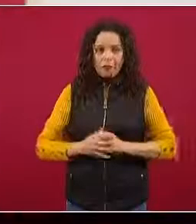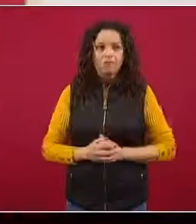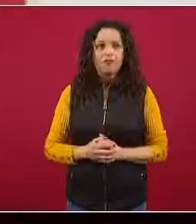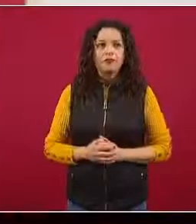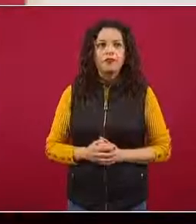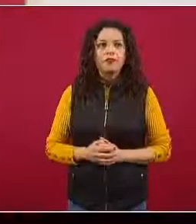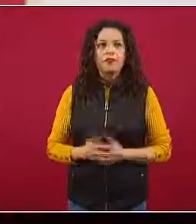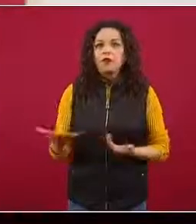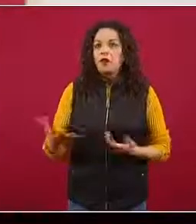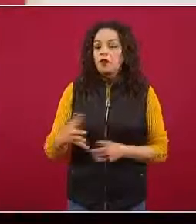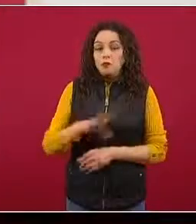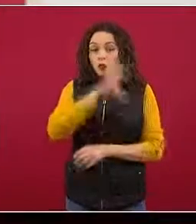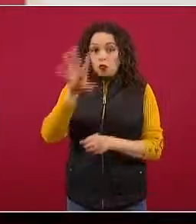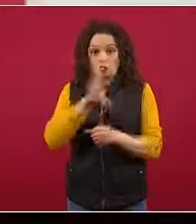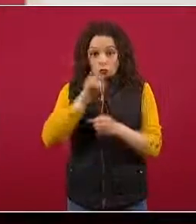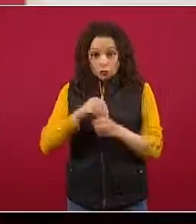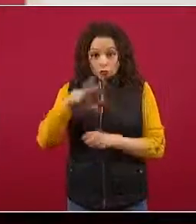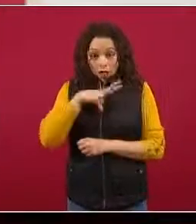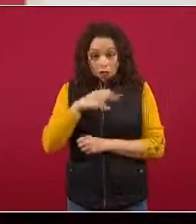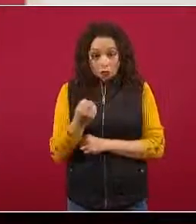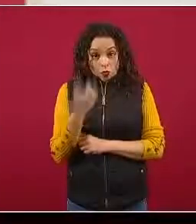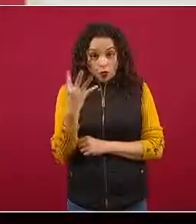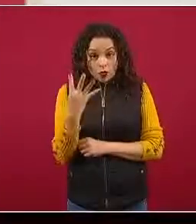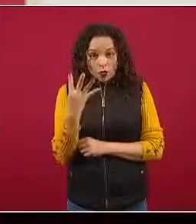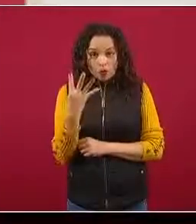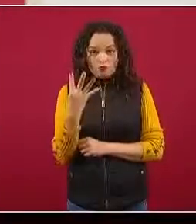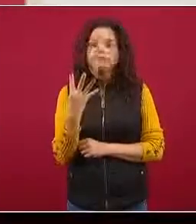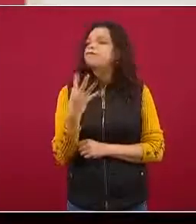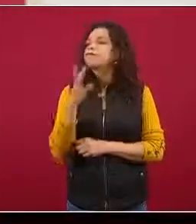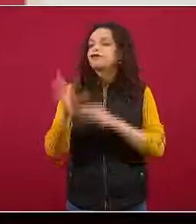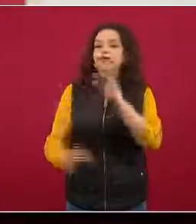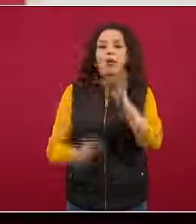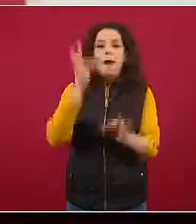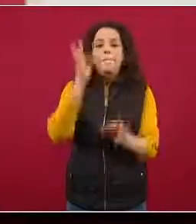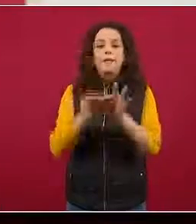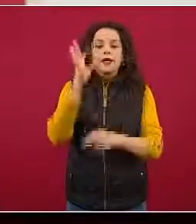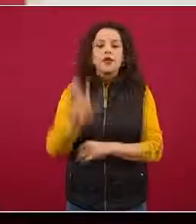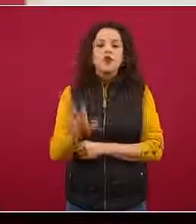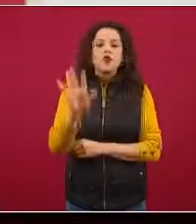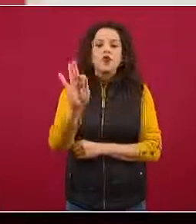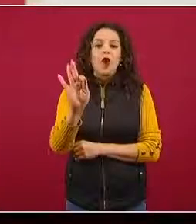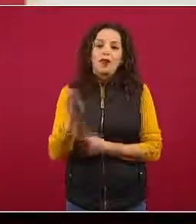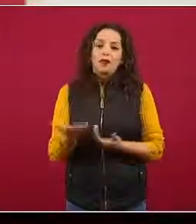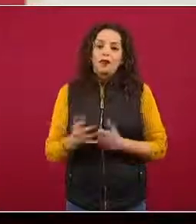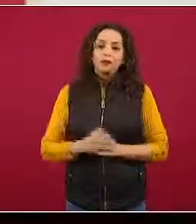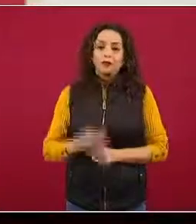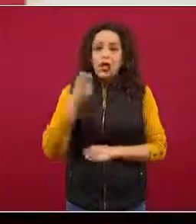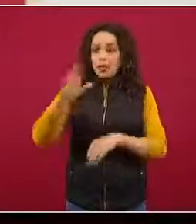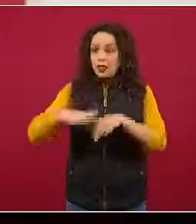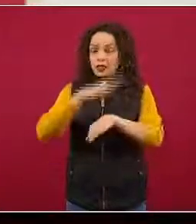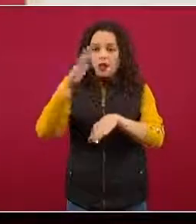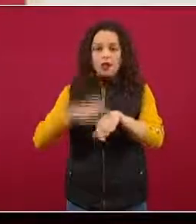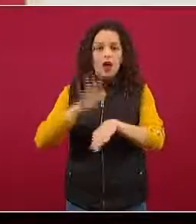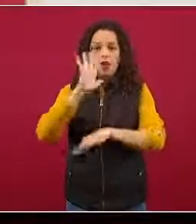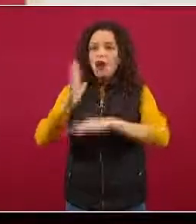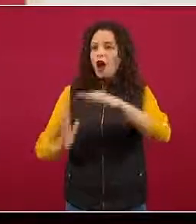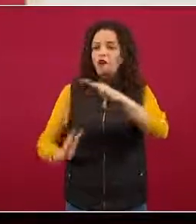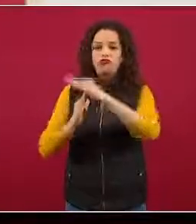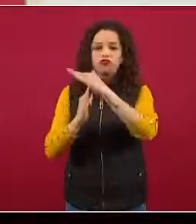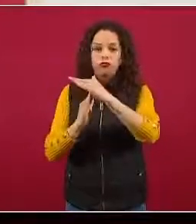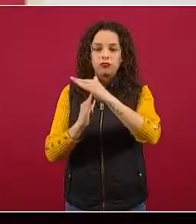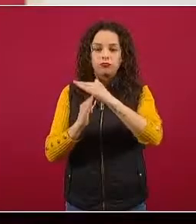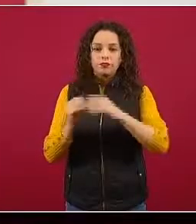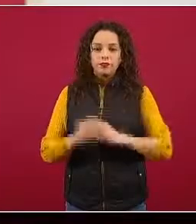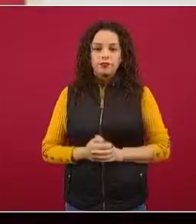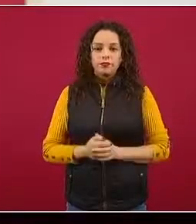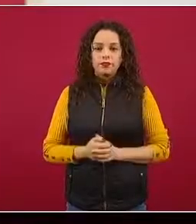si tienen todos 4, van a tener 40, es la calificación máxima. Pero si no todos están en